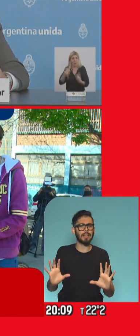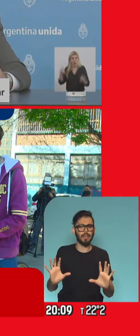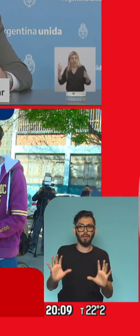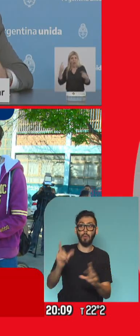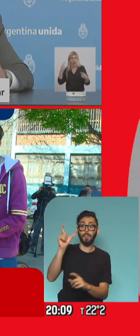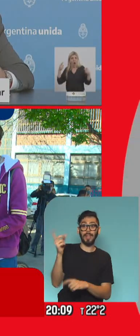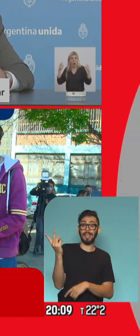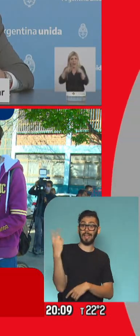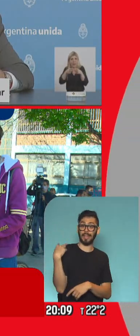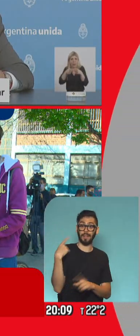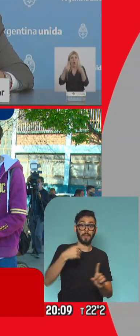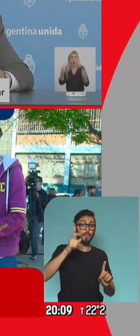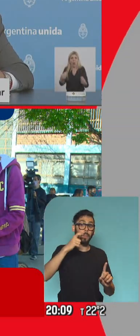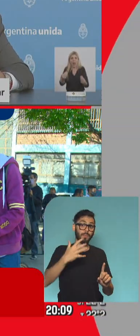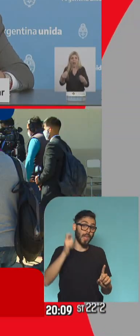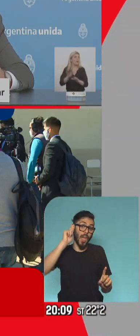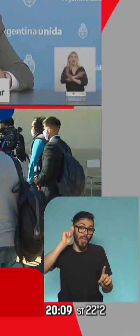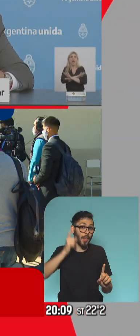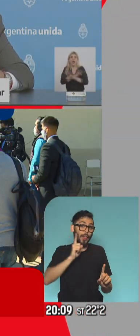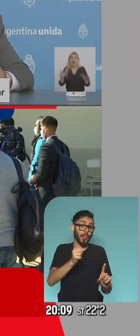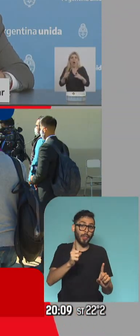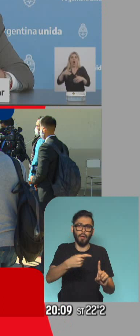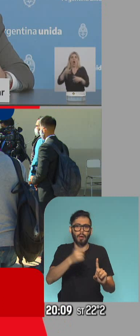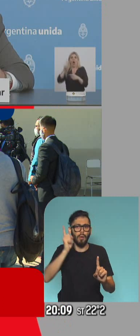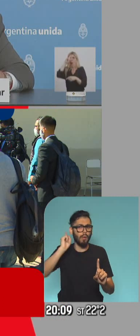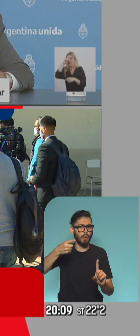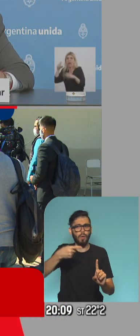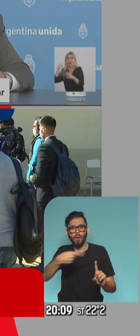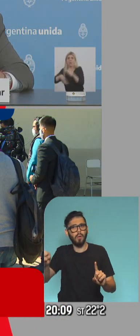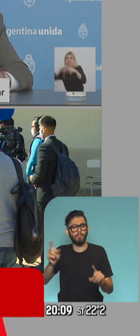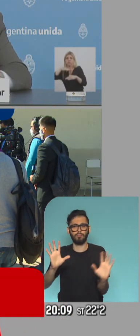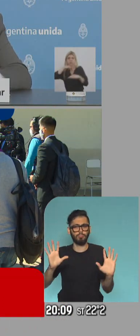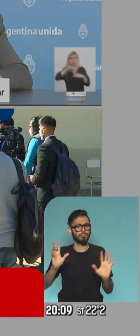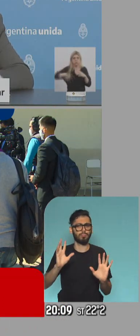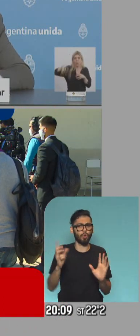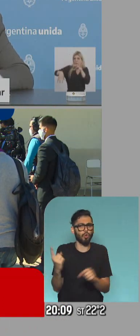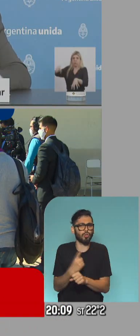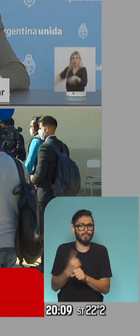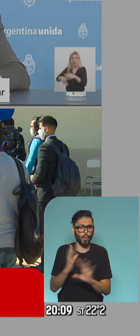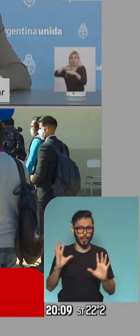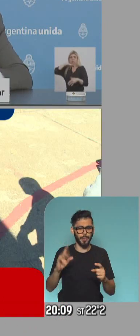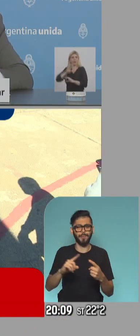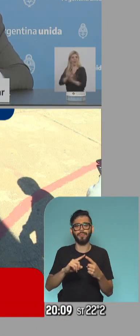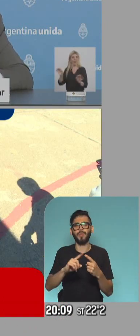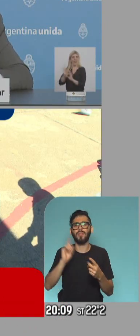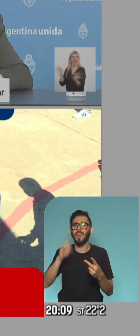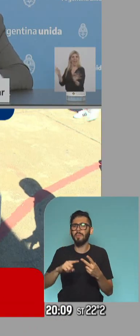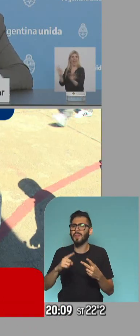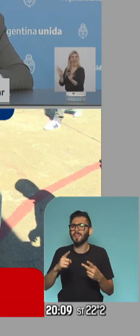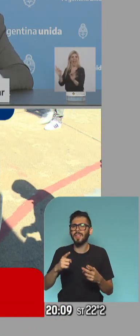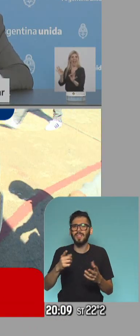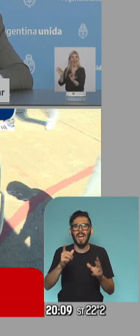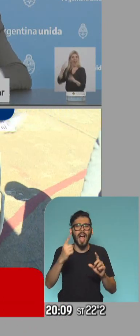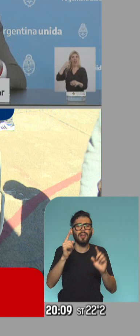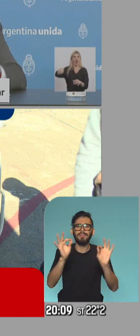una persona de edad de riesgo a tener que ir al trabajo. Y después lo que dijo también tiene que ver con algunas diferencias que ya vamos a ir